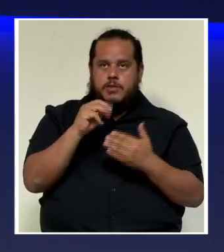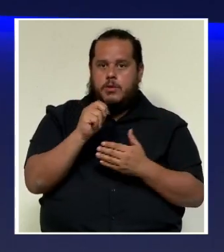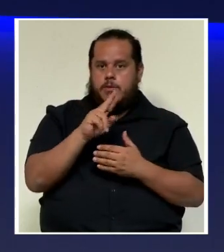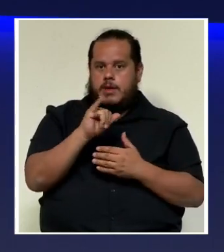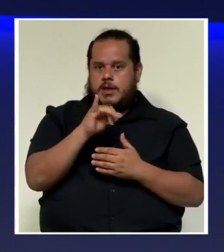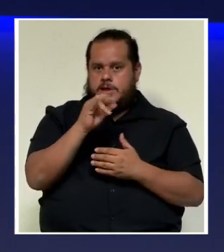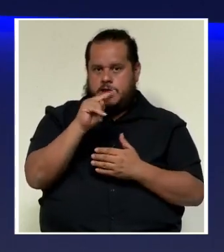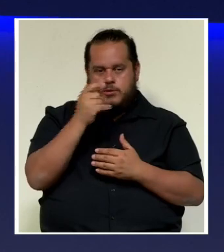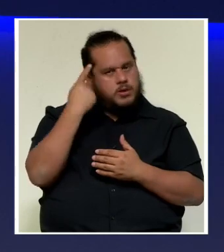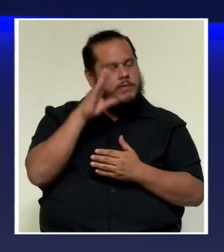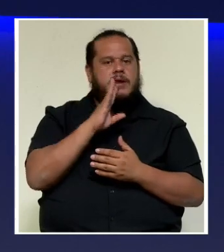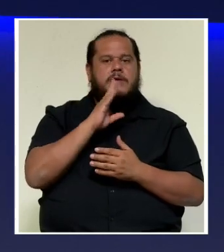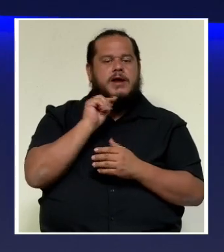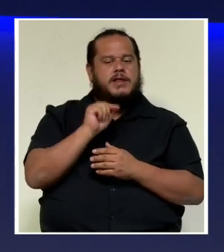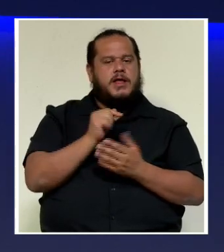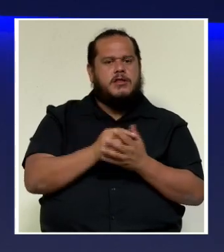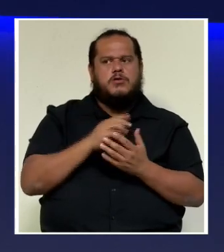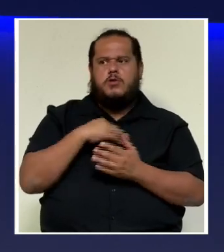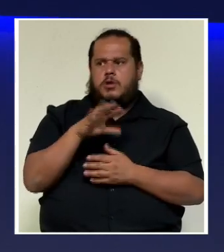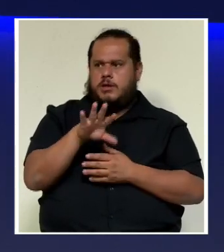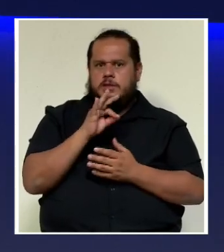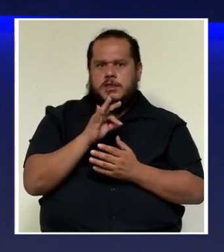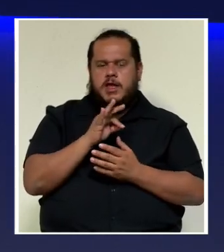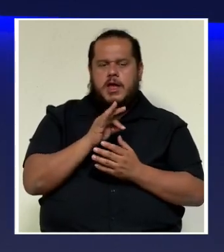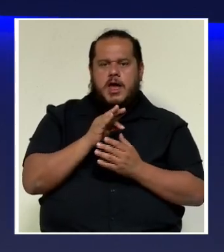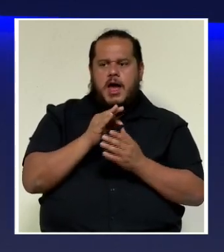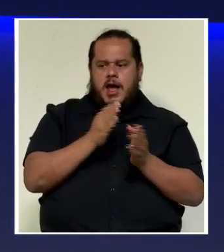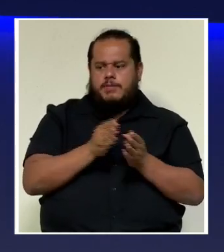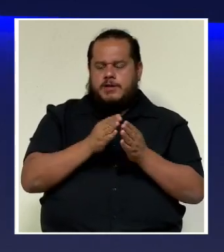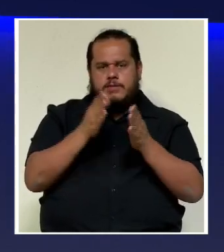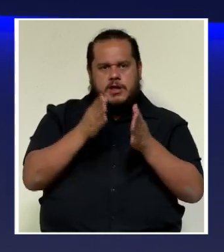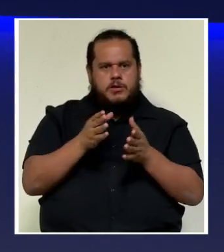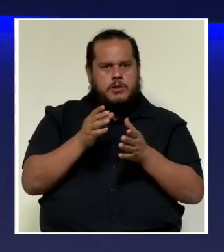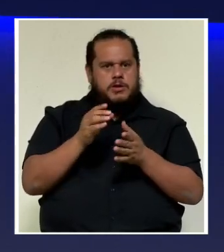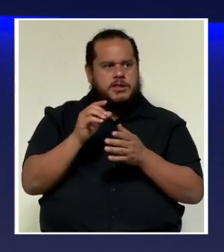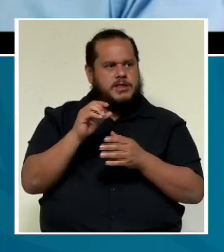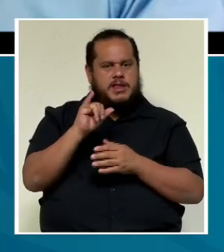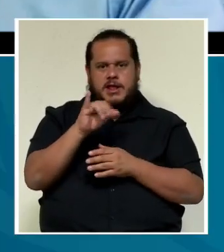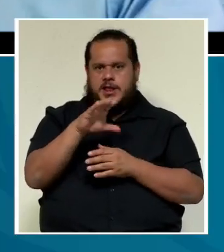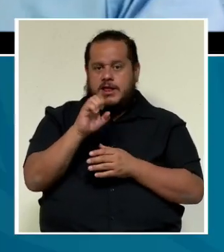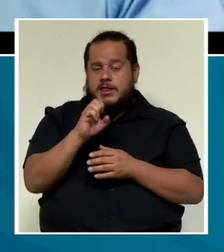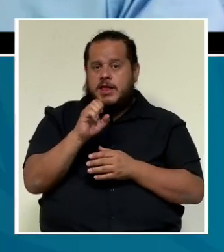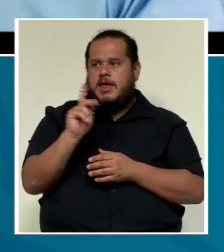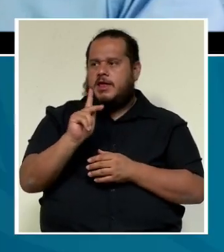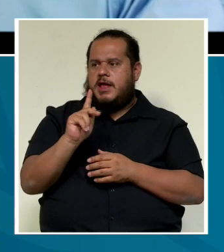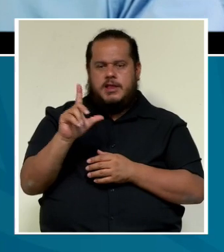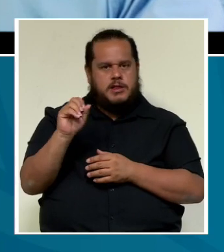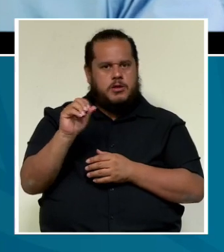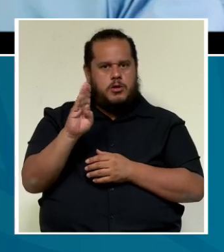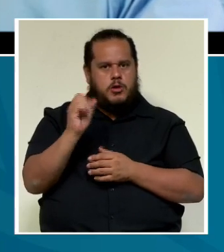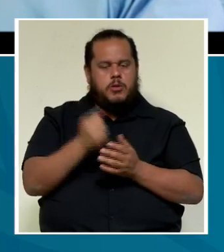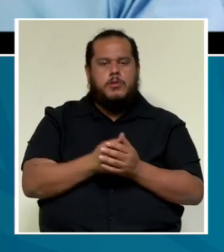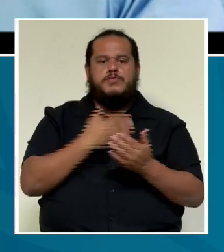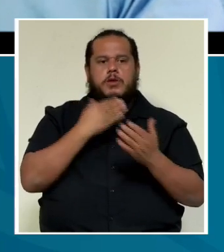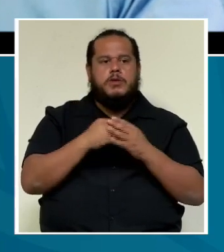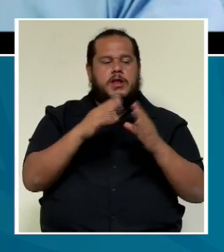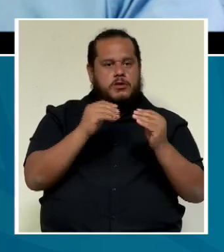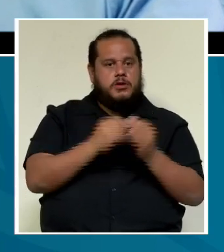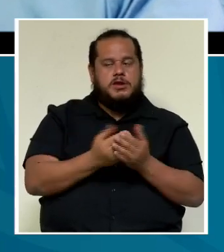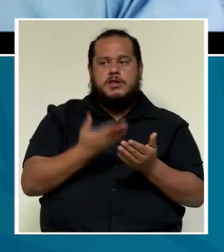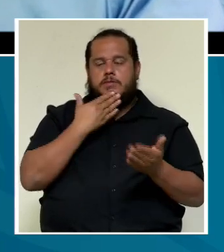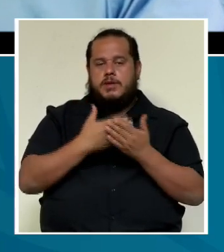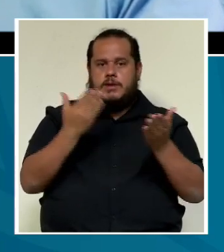esto invité esta noche al director de planificación del ICE, Kenneth Lobo. Buenas noches, don Kenneth, bienvenido a